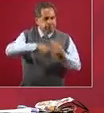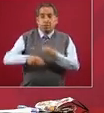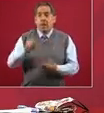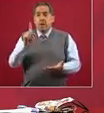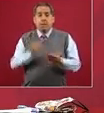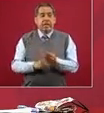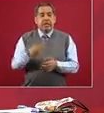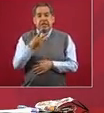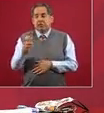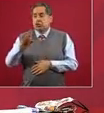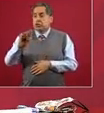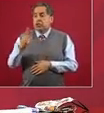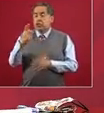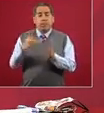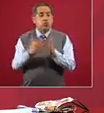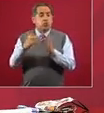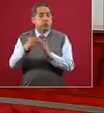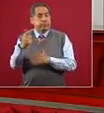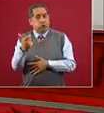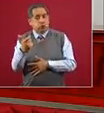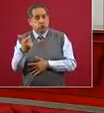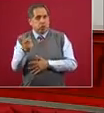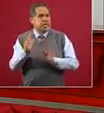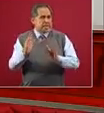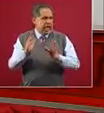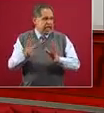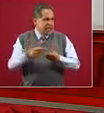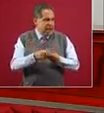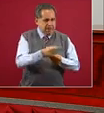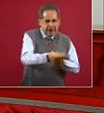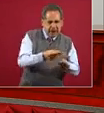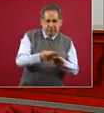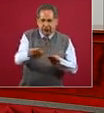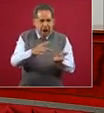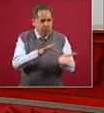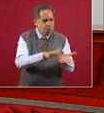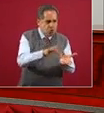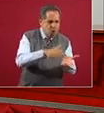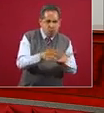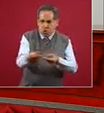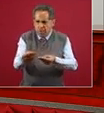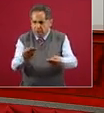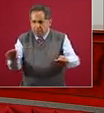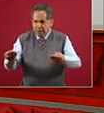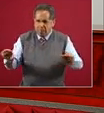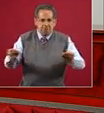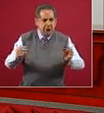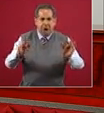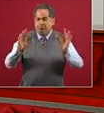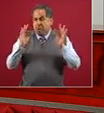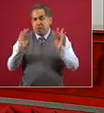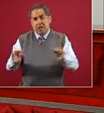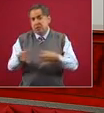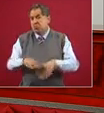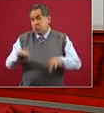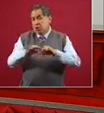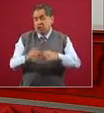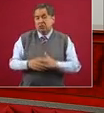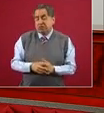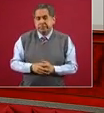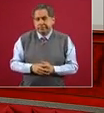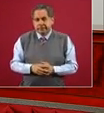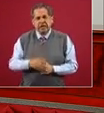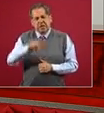1.391 millones de pesos que se han distribuido en apoyo a los pescadores. Así que muy importante y